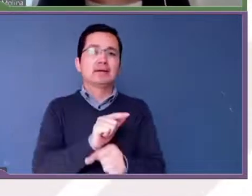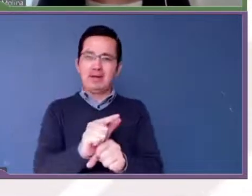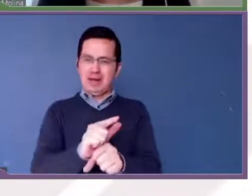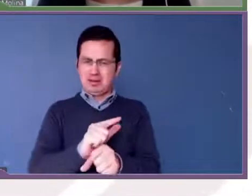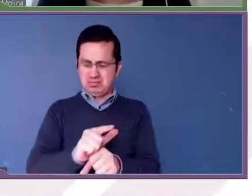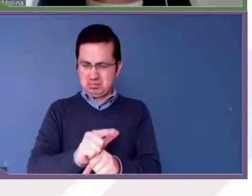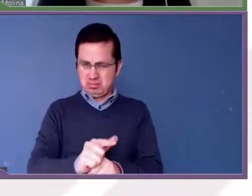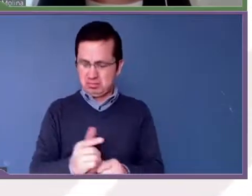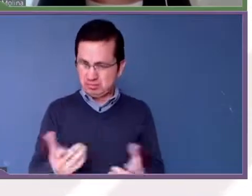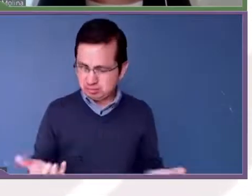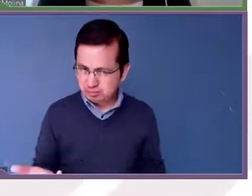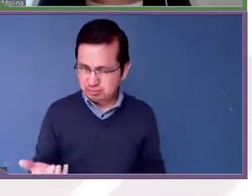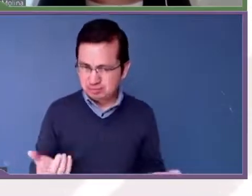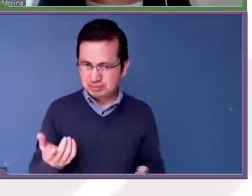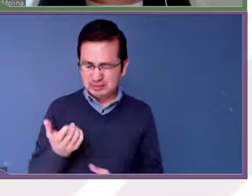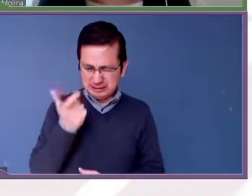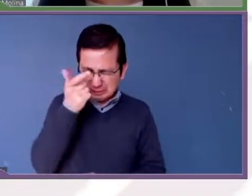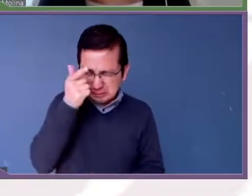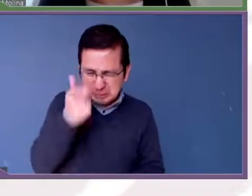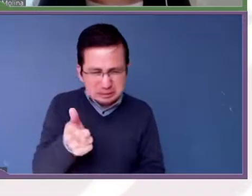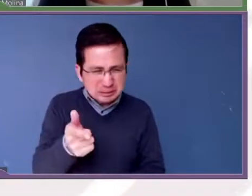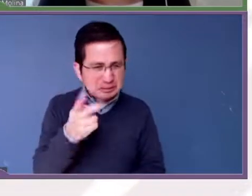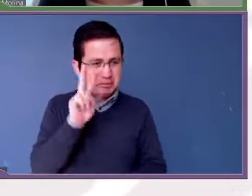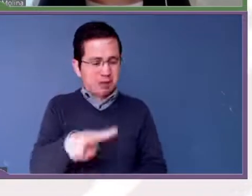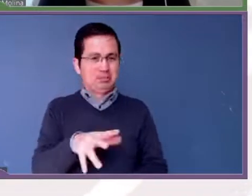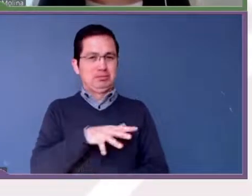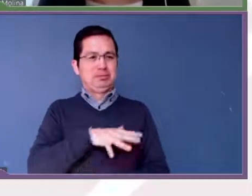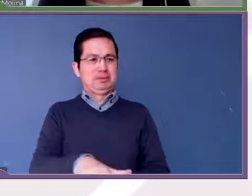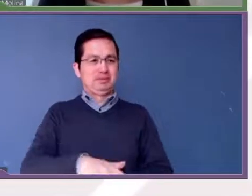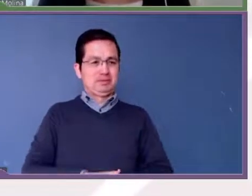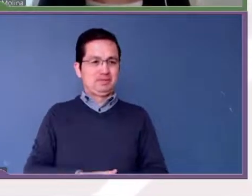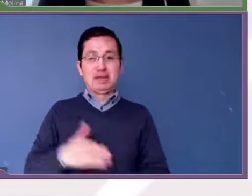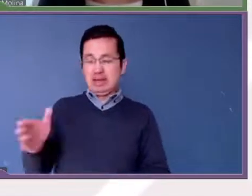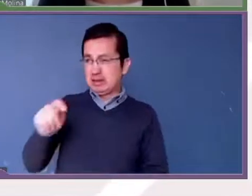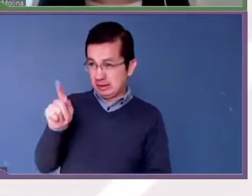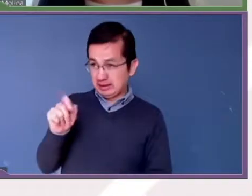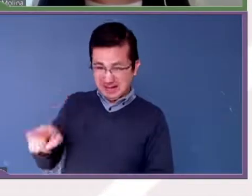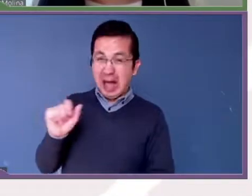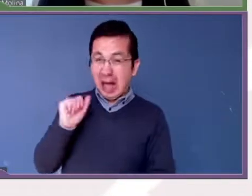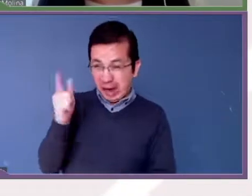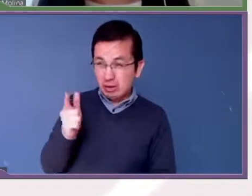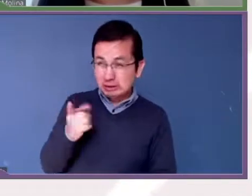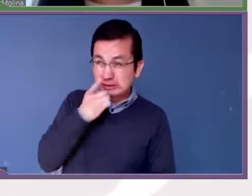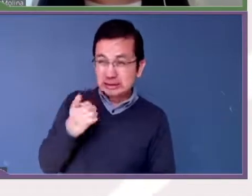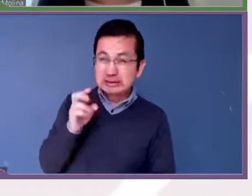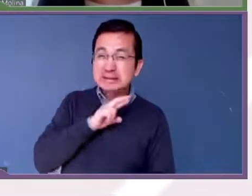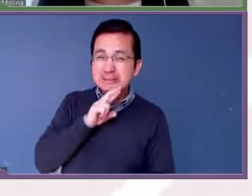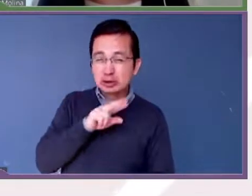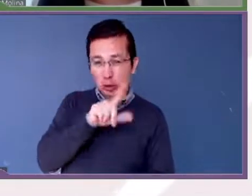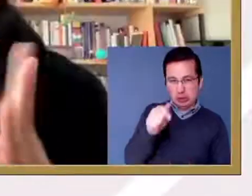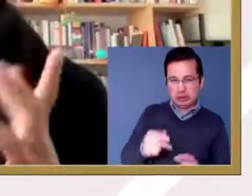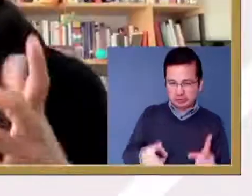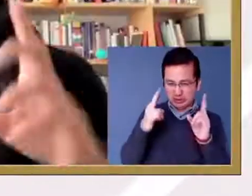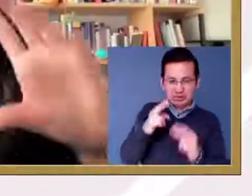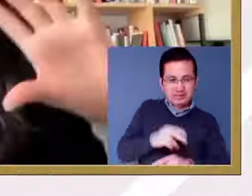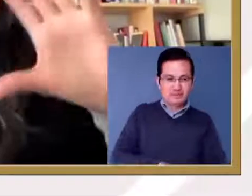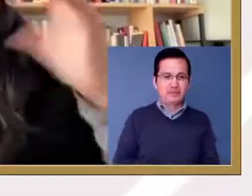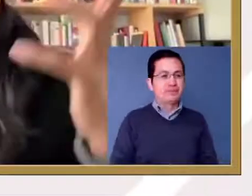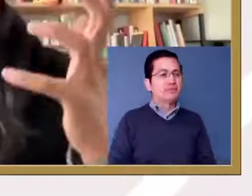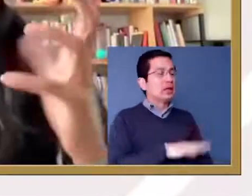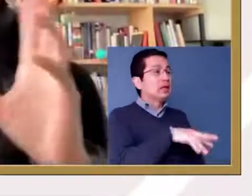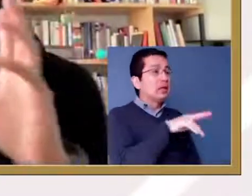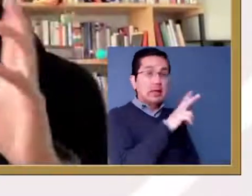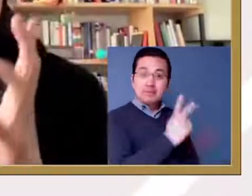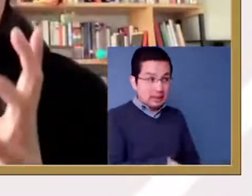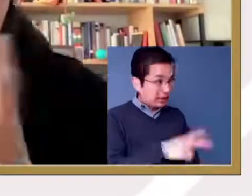es impresionante. ¿Querías decir algo, Tatiana, rápido antes del corte? Adelante. Sí, perdona, es que justamente eso es lo que